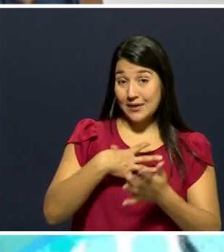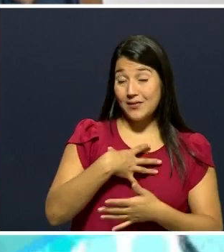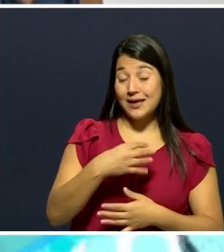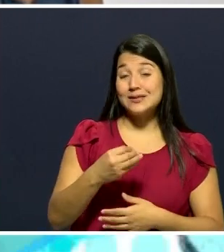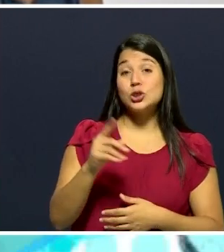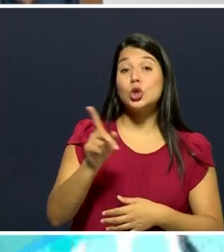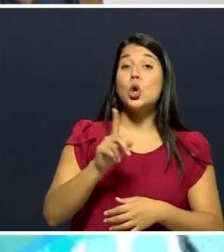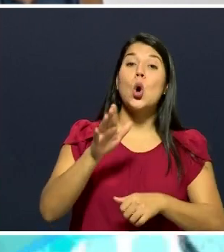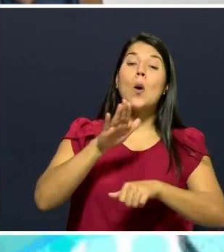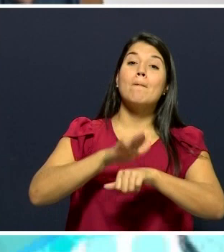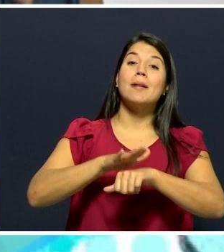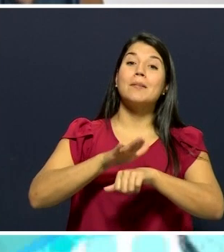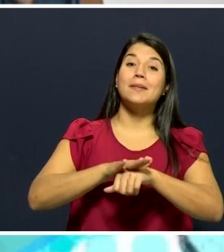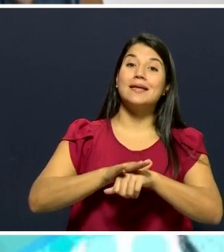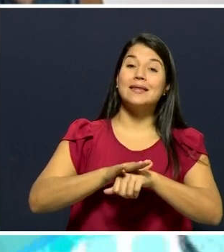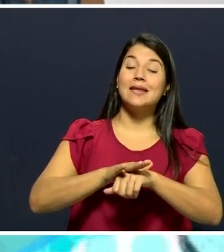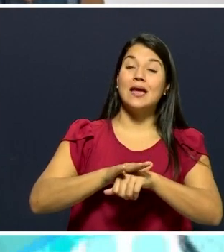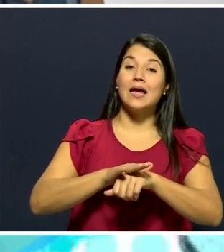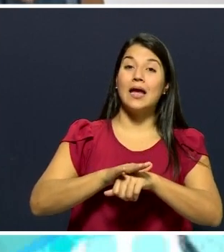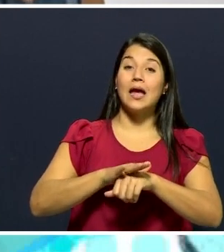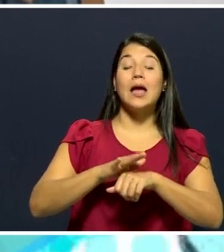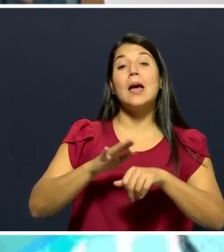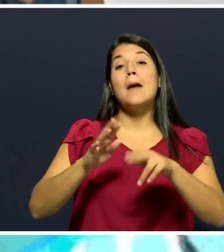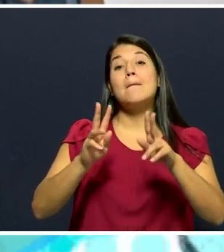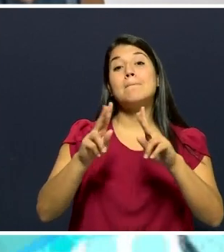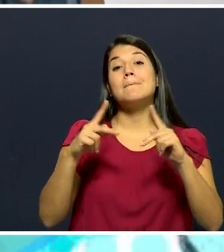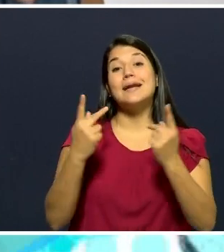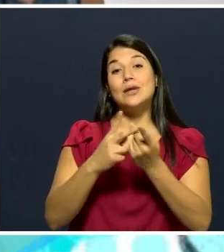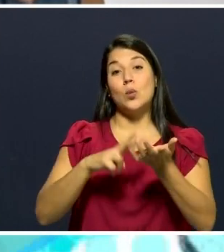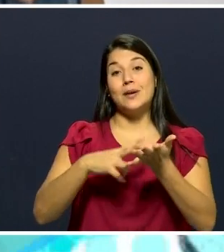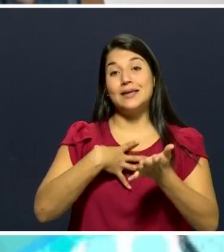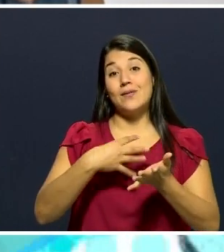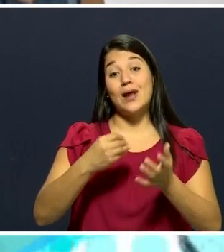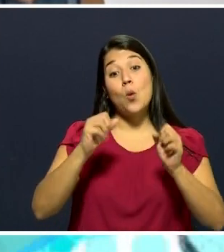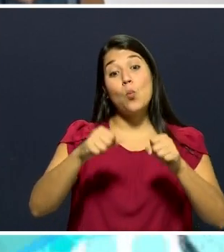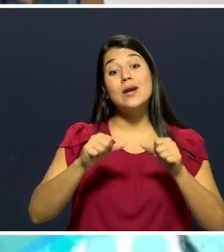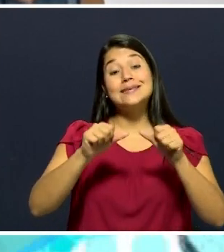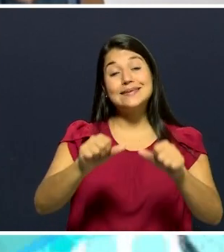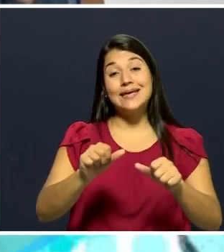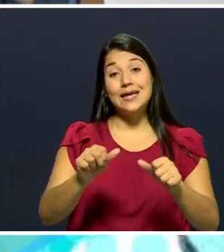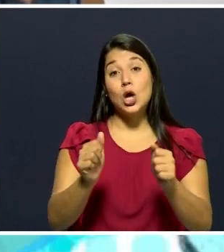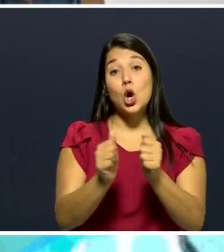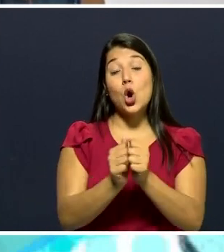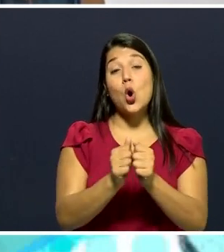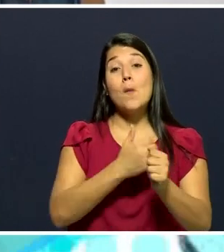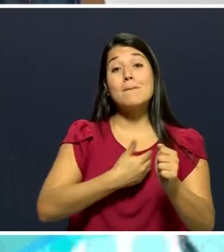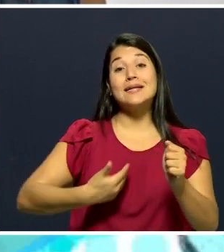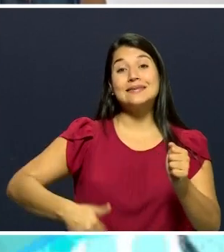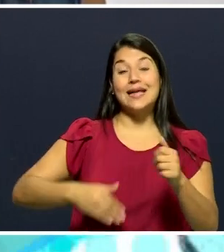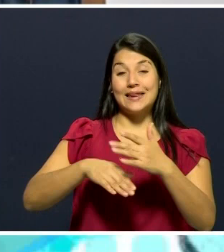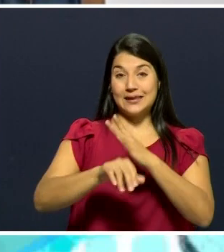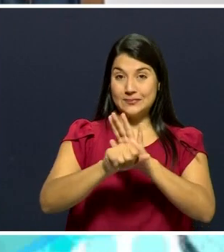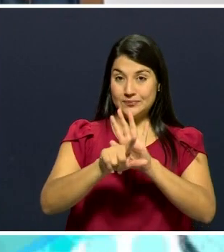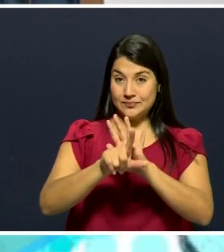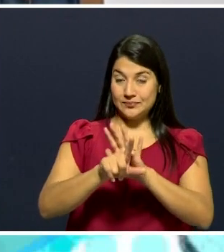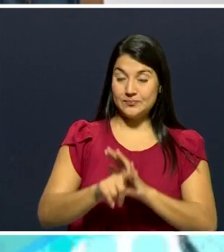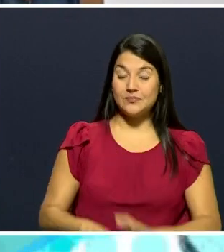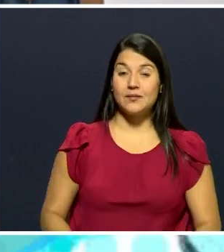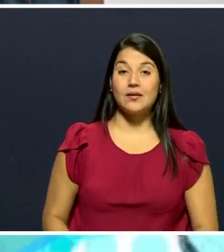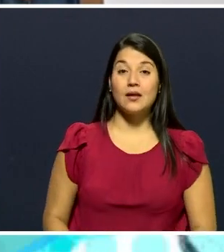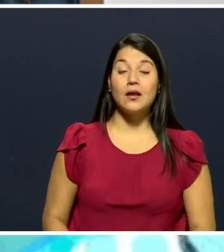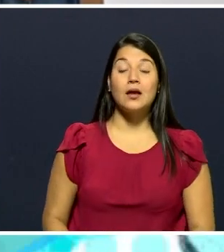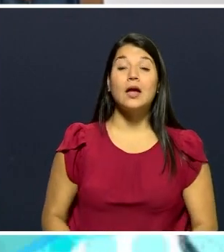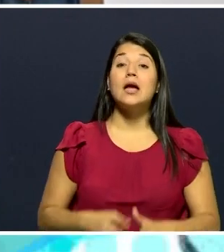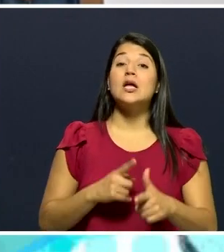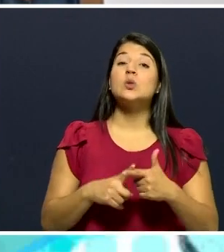permita a Liberación Nacional mantener la presidencia de la Asamblea Legislativa. Por el contrario, lo que se tiene que hacer